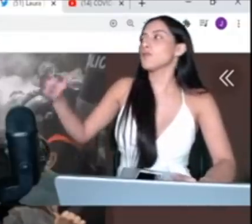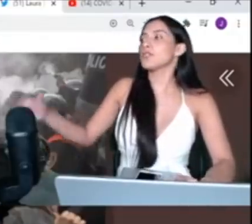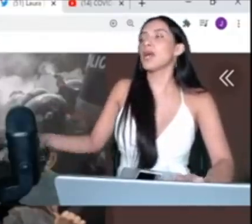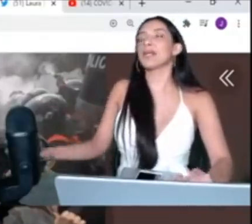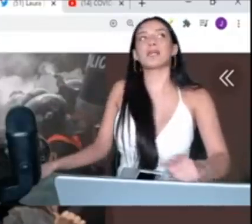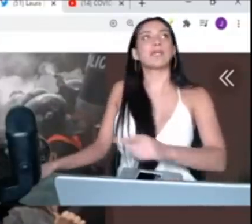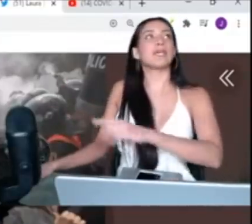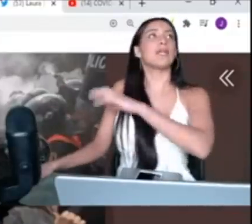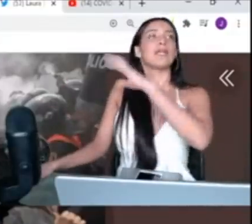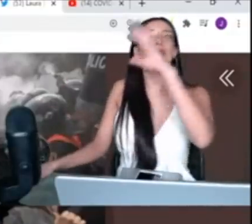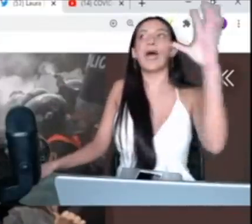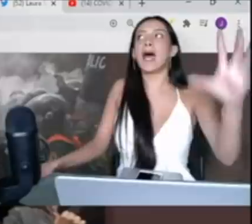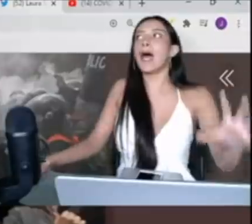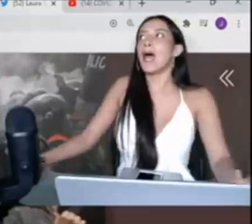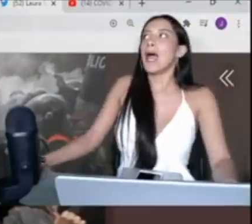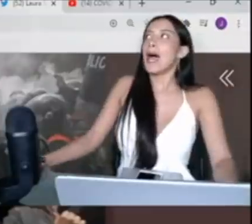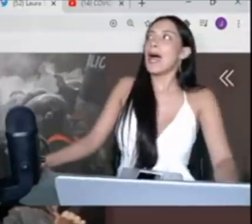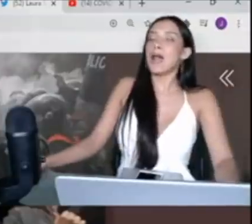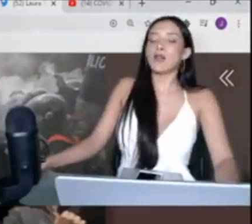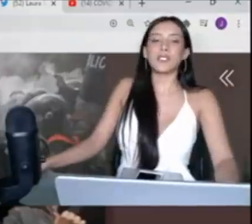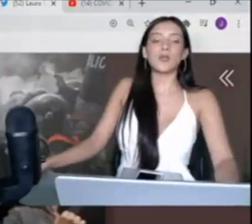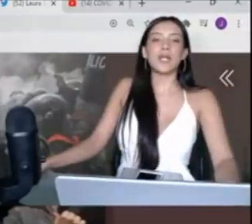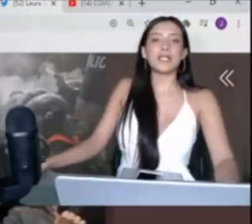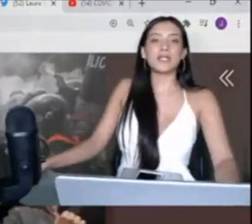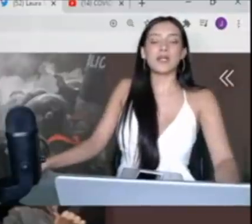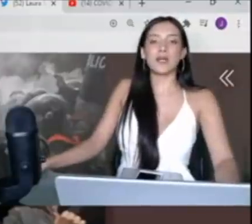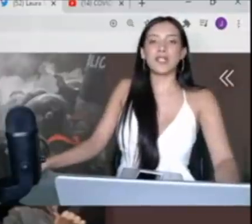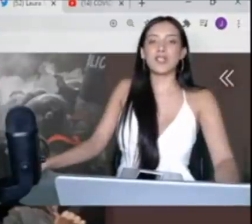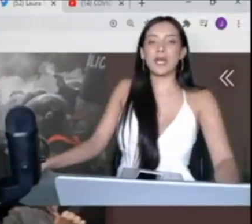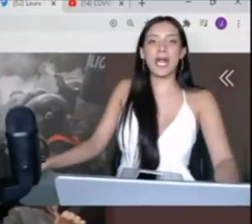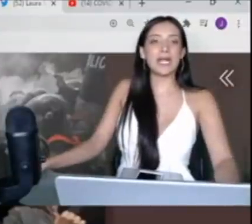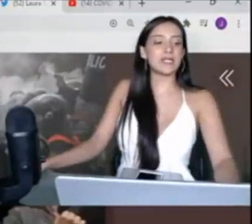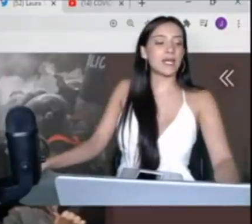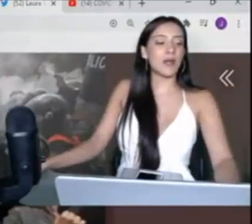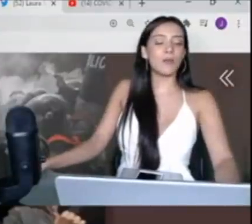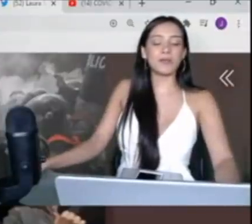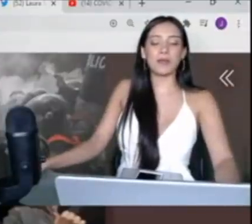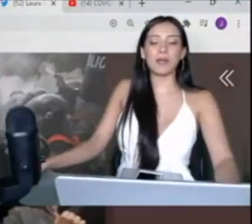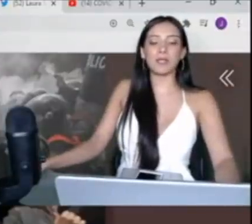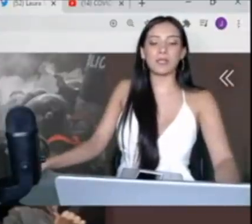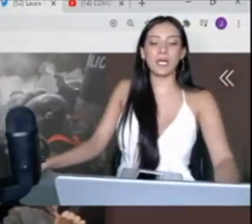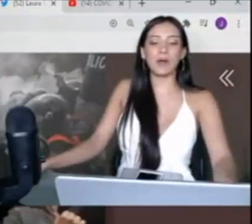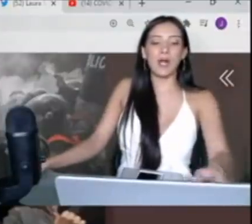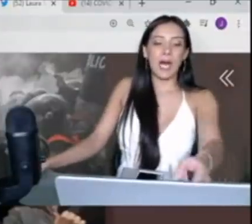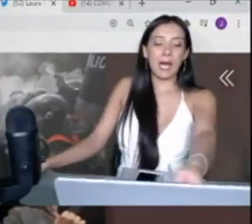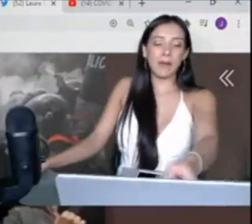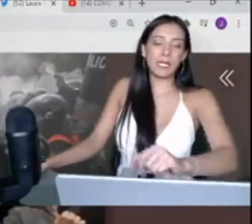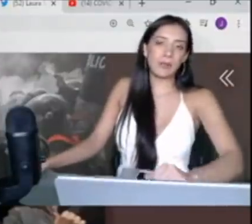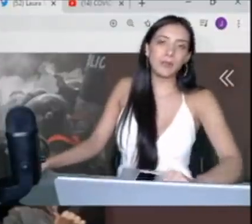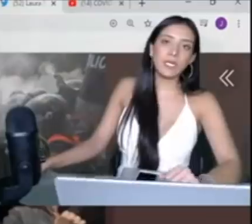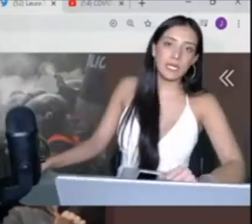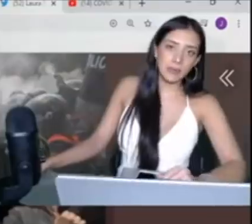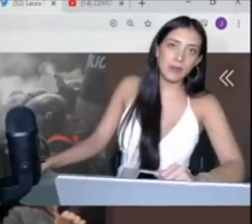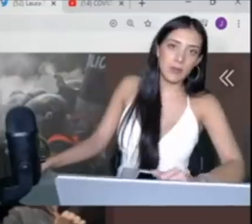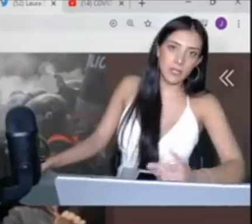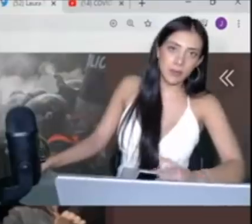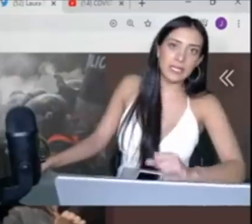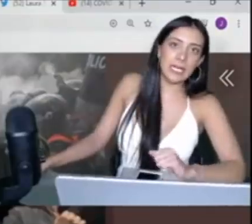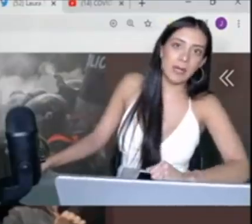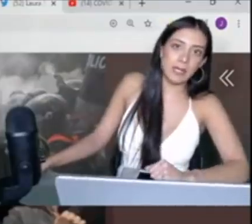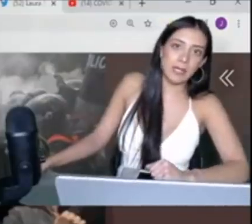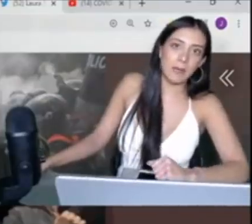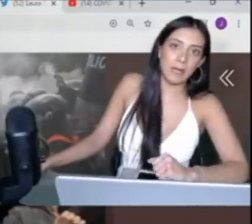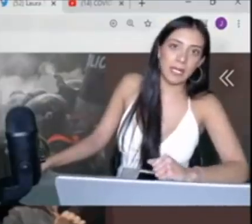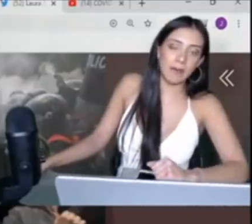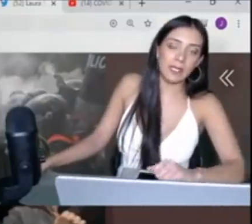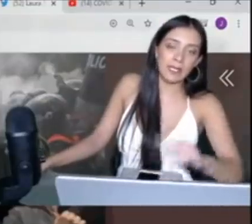quieran denunciar, que quieren ir a los tribunales internacionales y que López Obrador dictador. A ver, difundan esta información que es